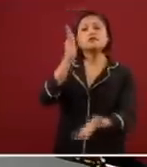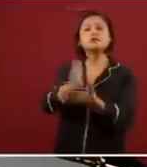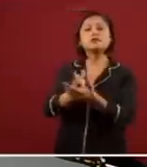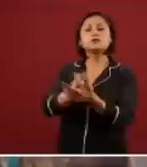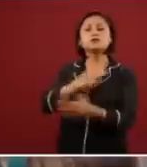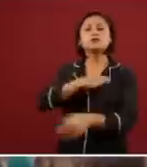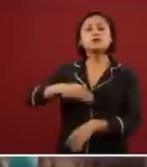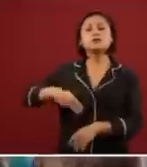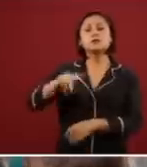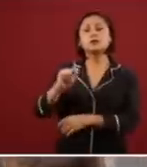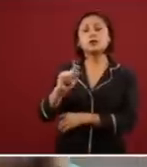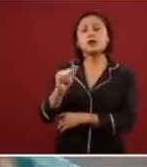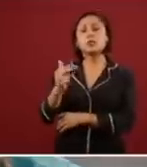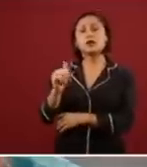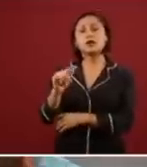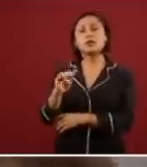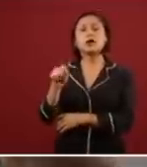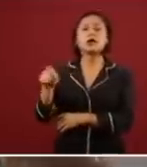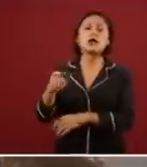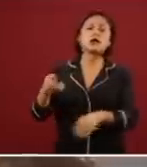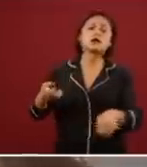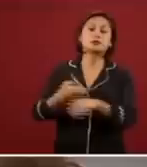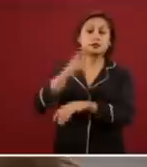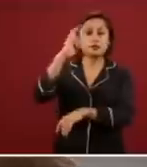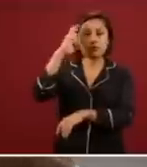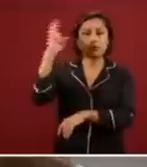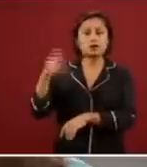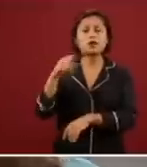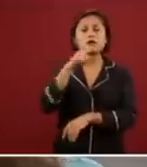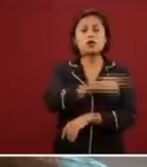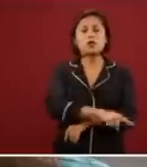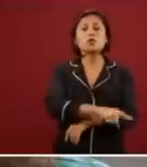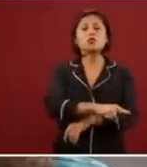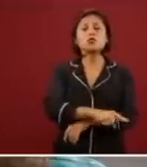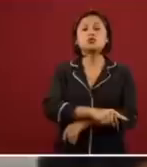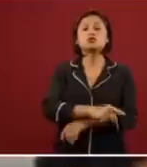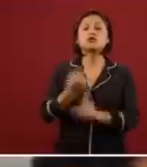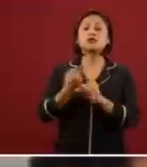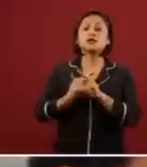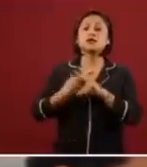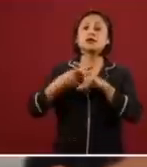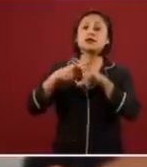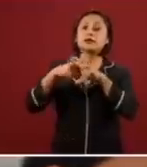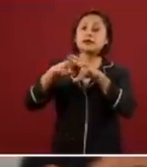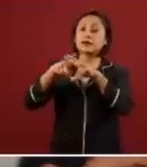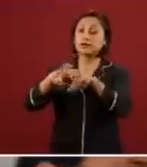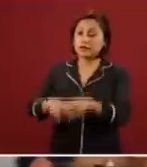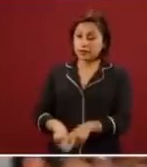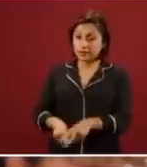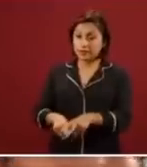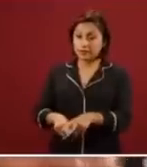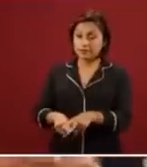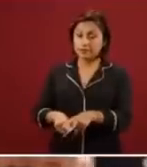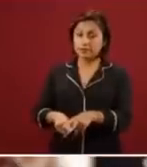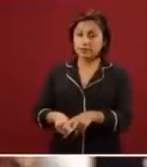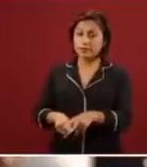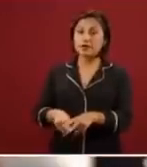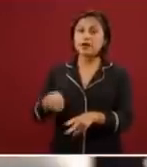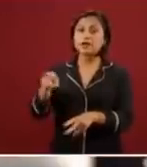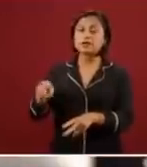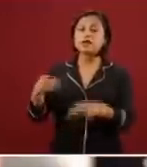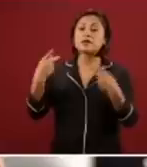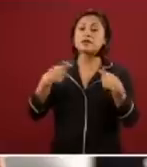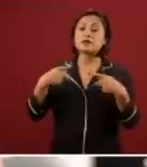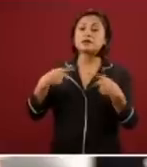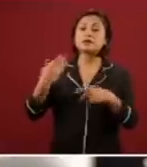en el estado de Hidalgo, para colocar la primera piedra sobre las personas fallecidas como consecuencia del huachicol,